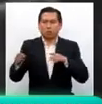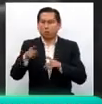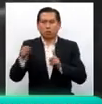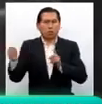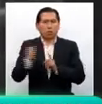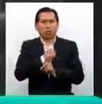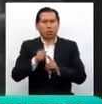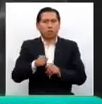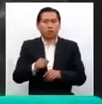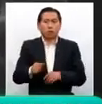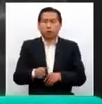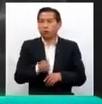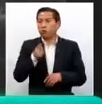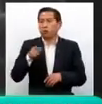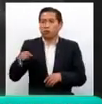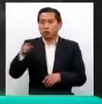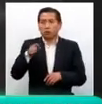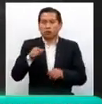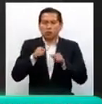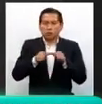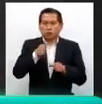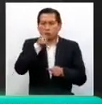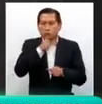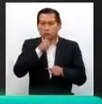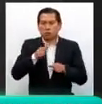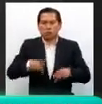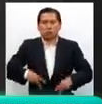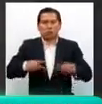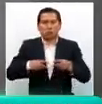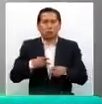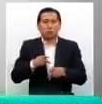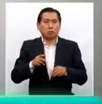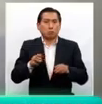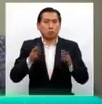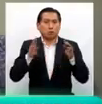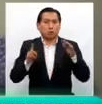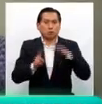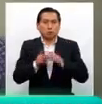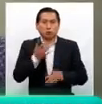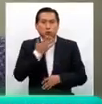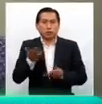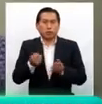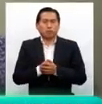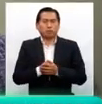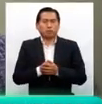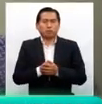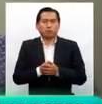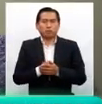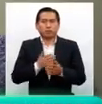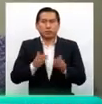torturadas. Otras, de milagro, sobrevivieron. Clandestina, ¿no? O sea, no podía porque mi casa estaba